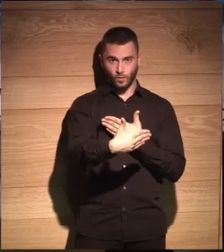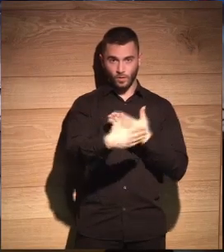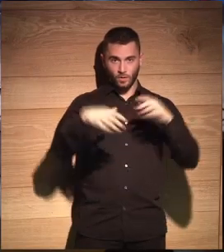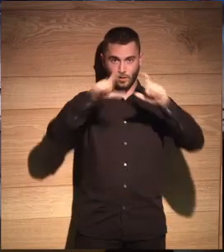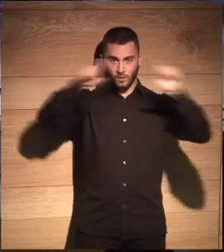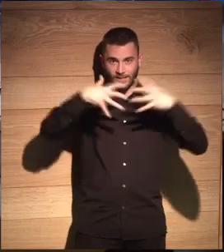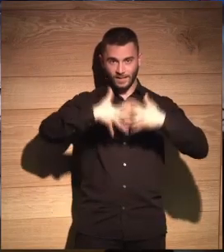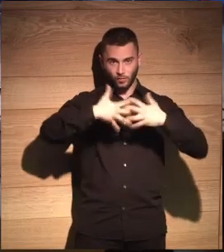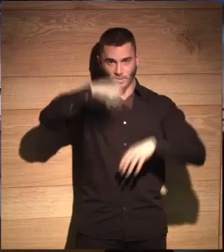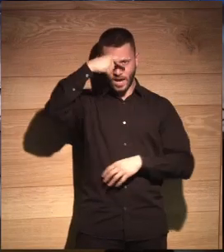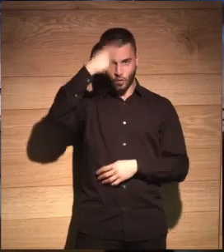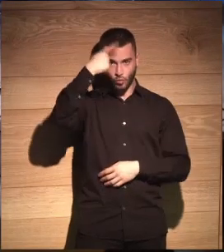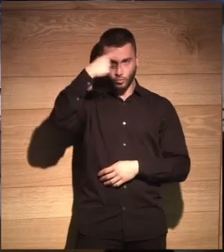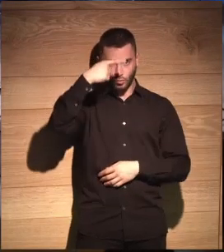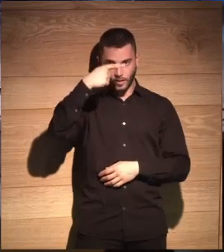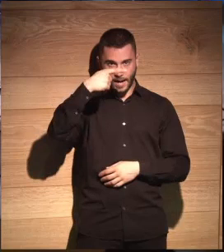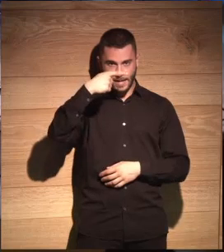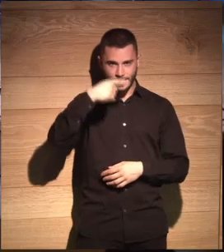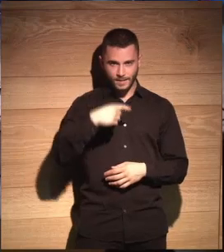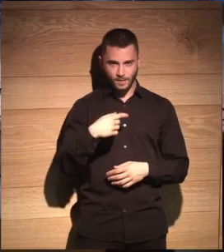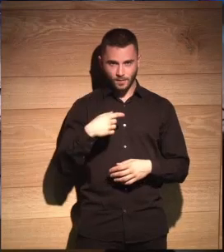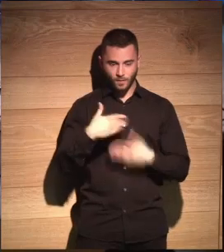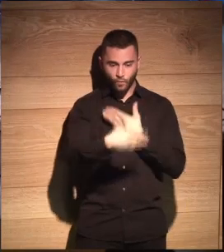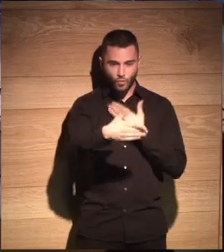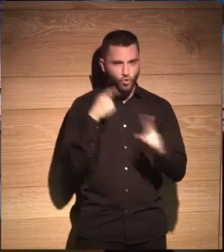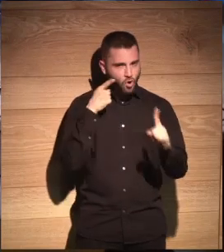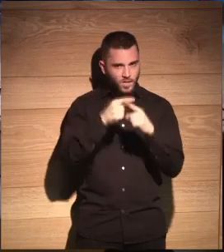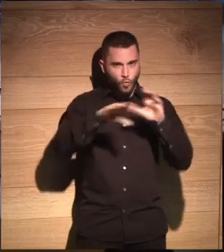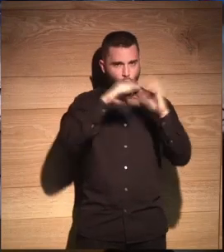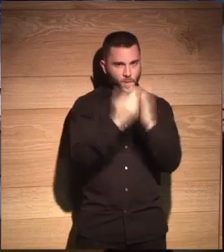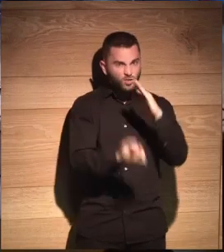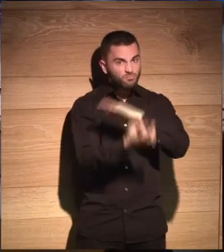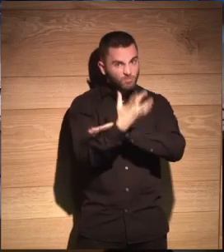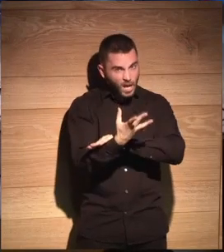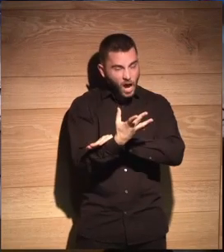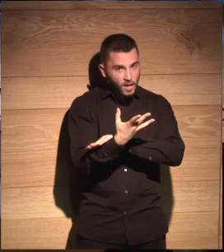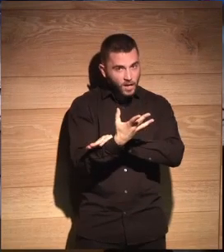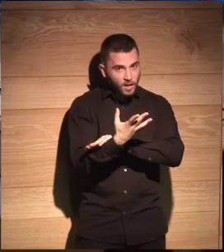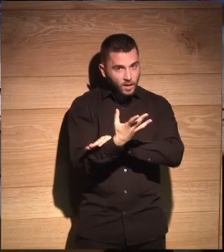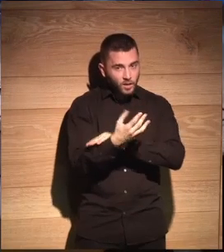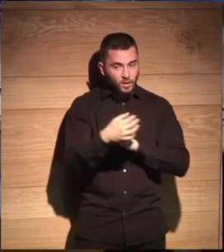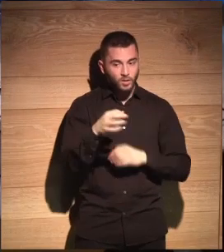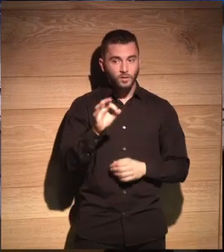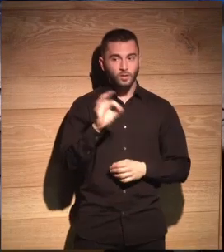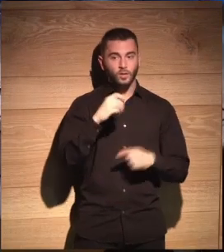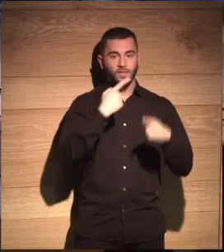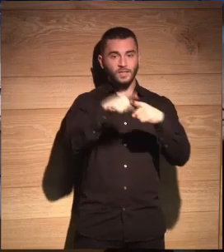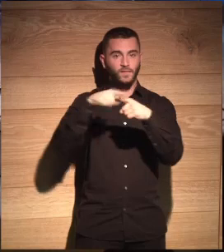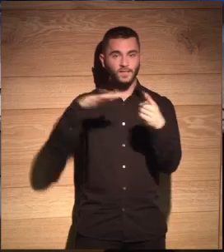industrias culturales es ir hacia los universos, hacia ir contando desde diferentes medios